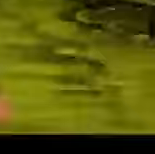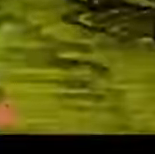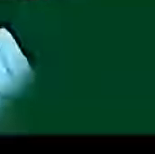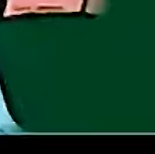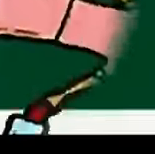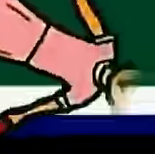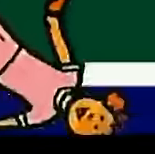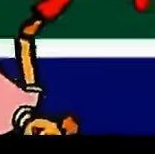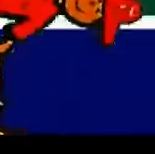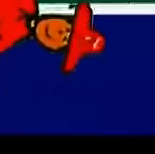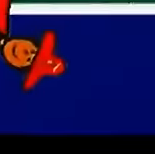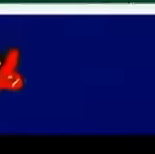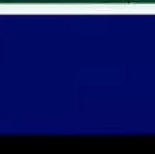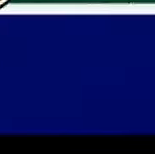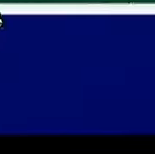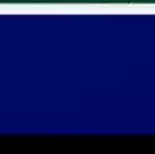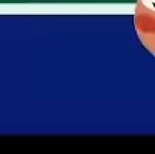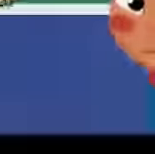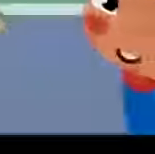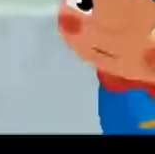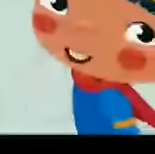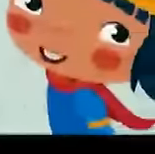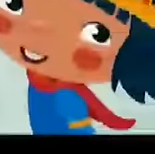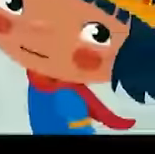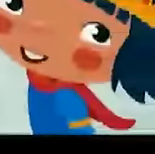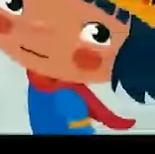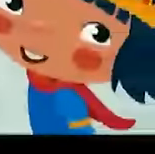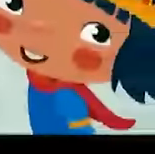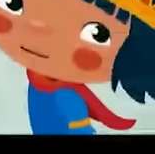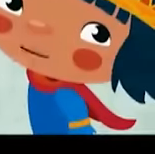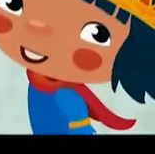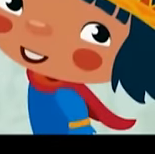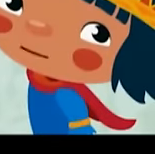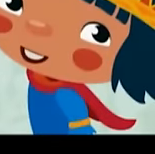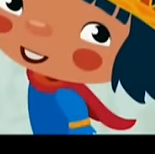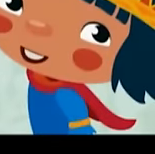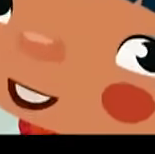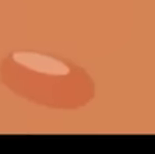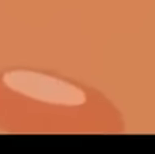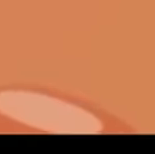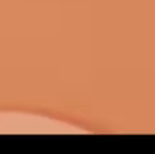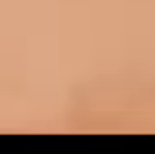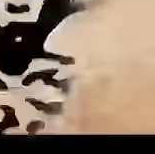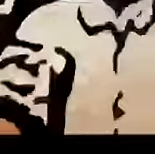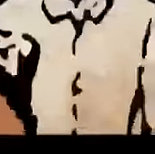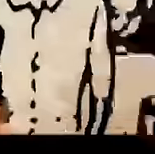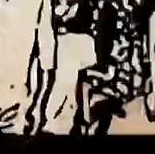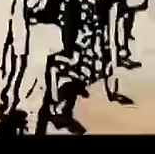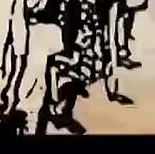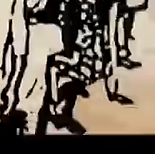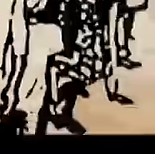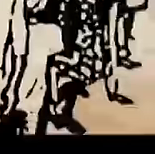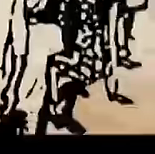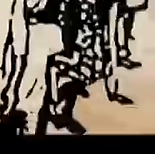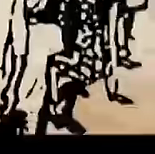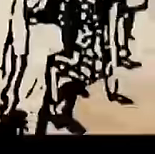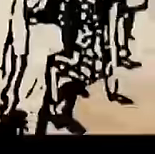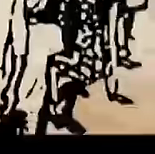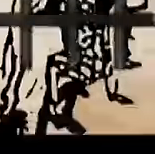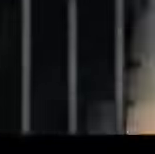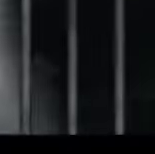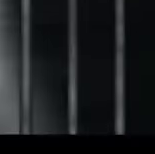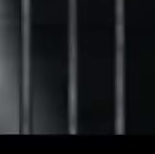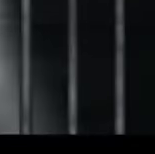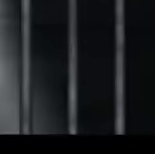vida por los derechos y la igualdad de todas las personas, sin importar su color de piel. En una de las protestas que realizaba para hacer realidad sus